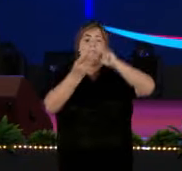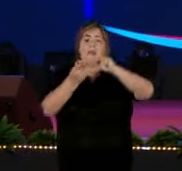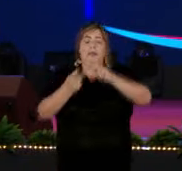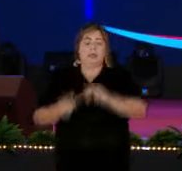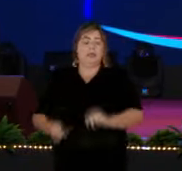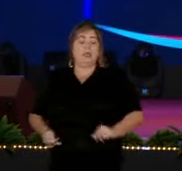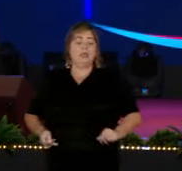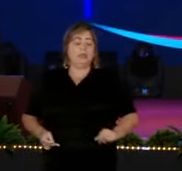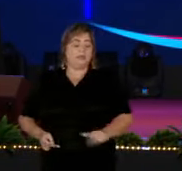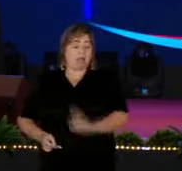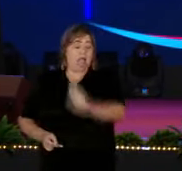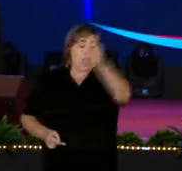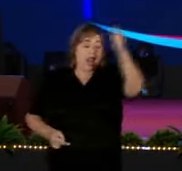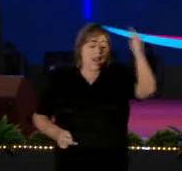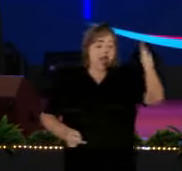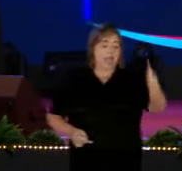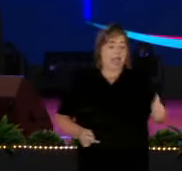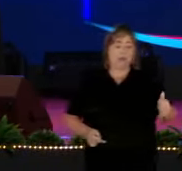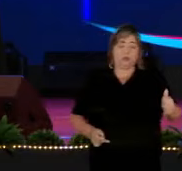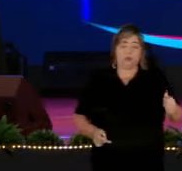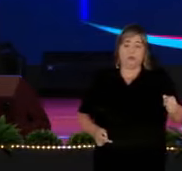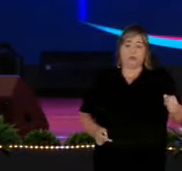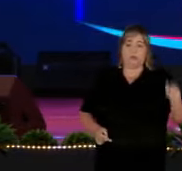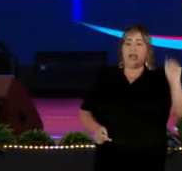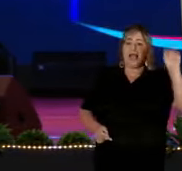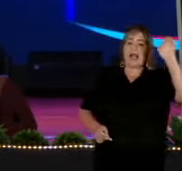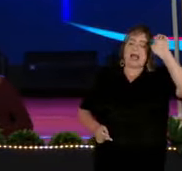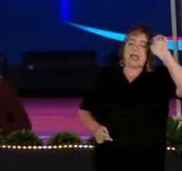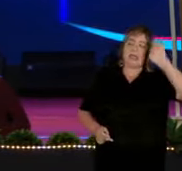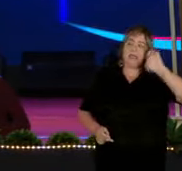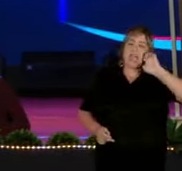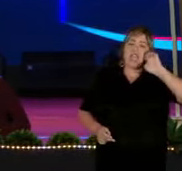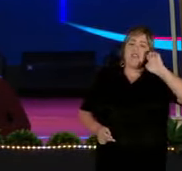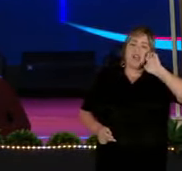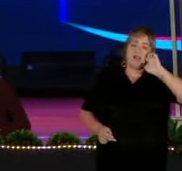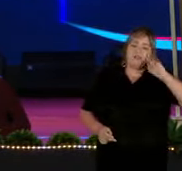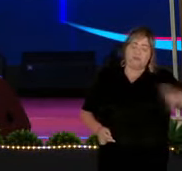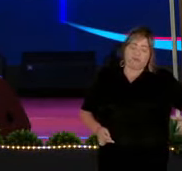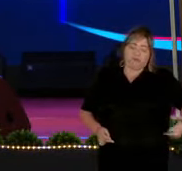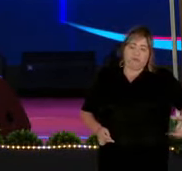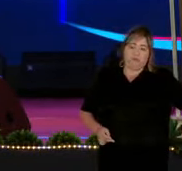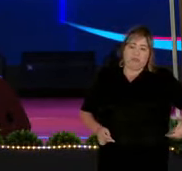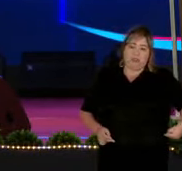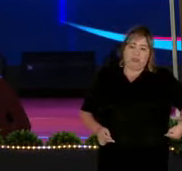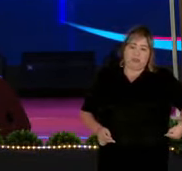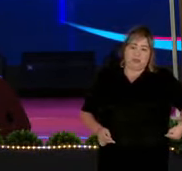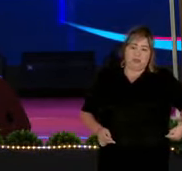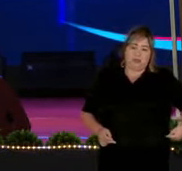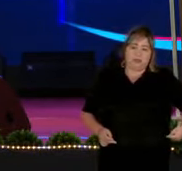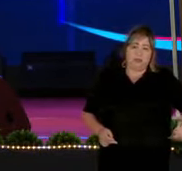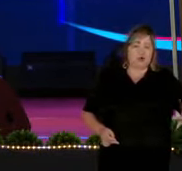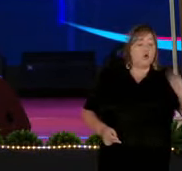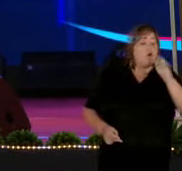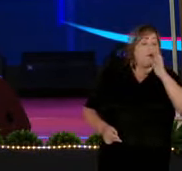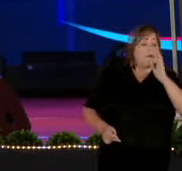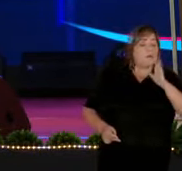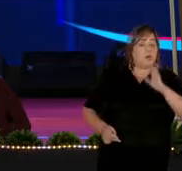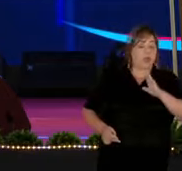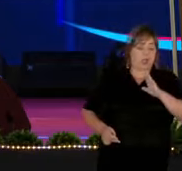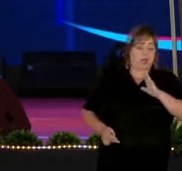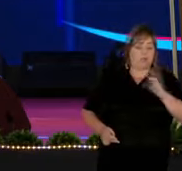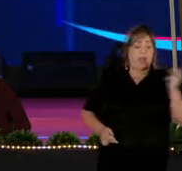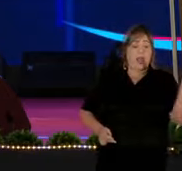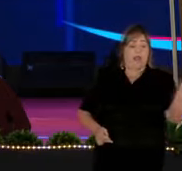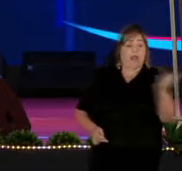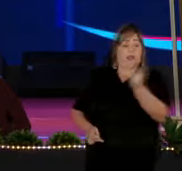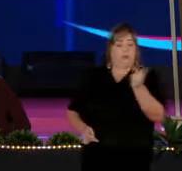muñeca que salió de él, de su costillita. Le hizo la mujer para que no estuviera solo. Y usted